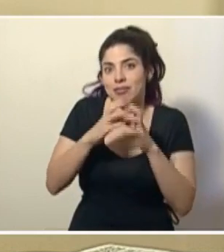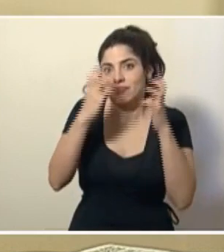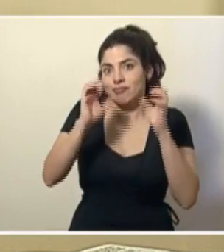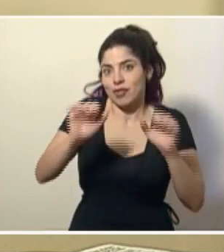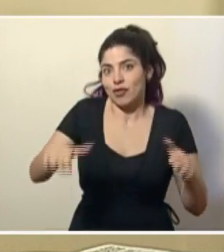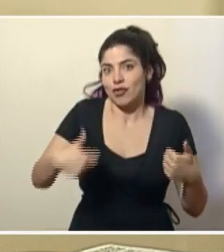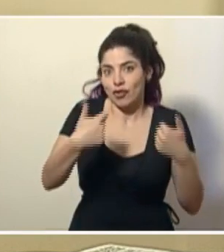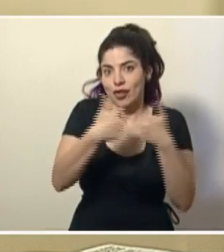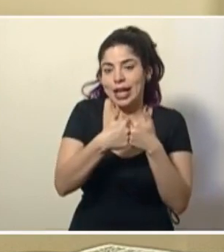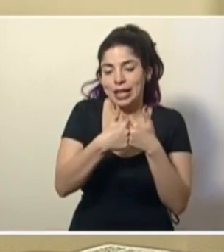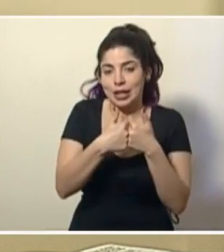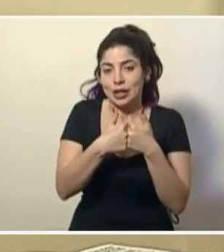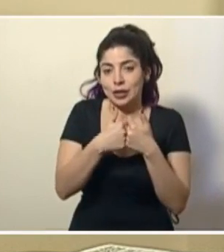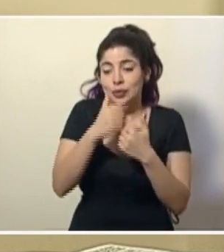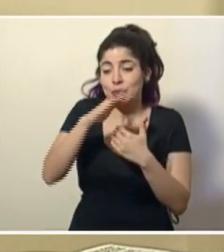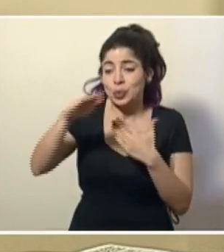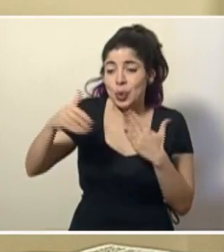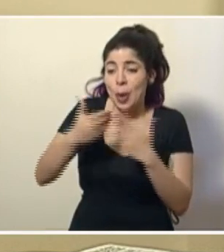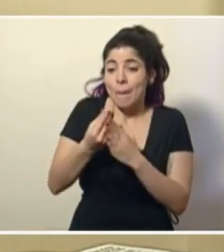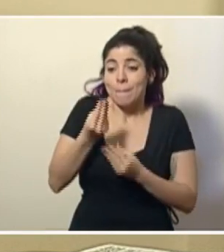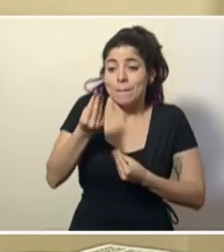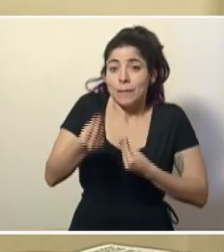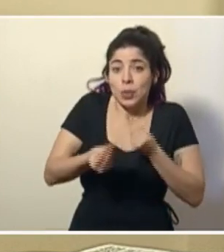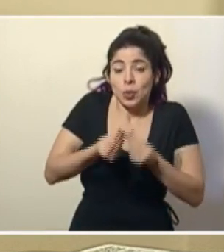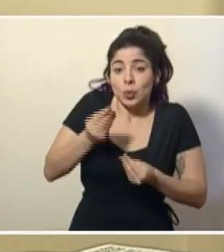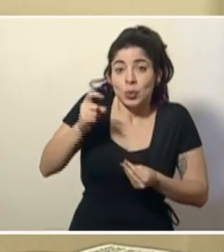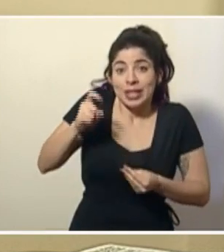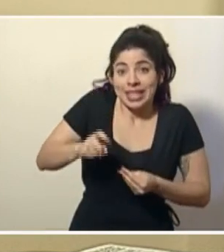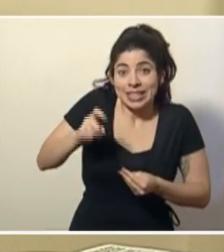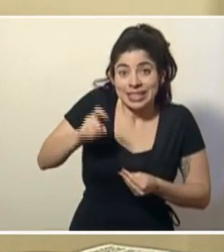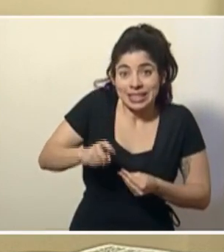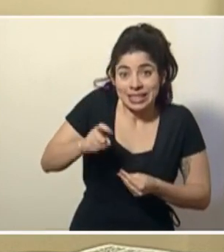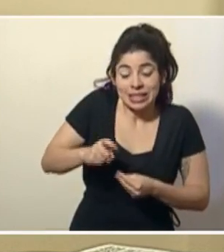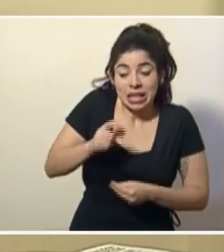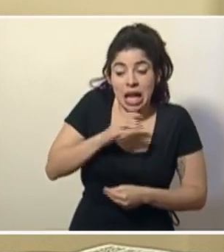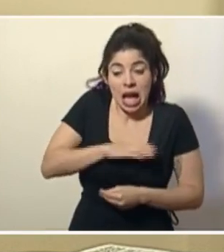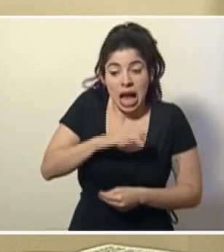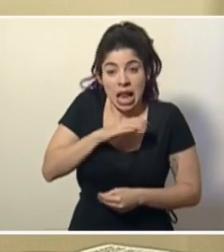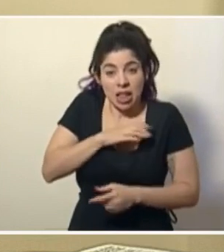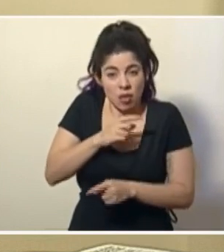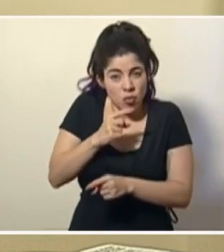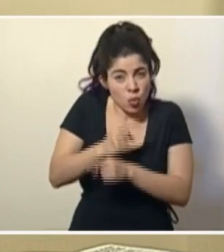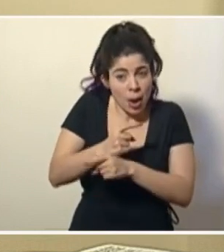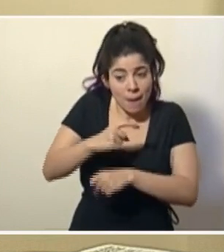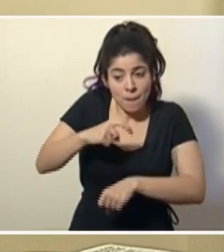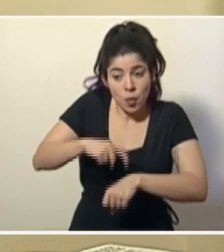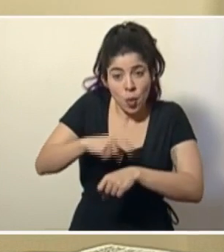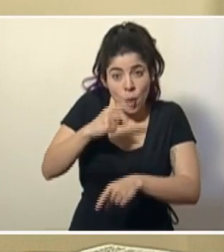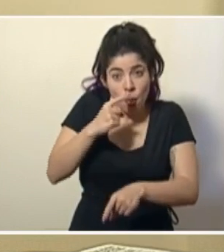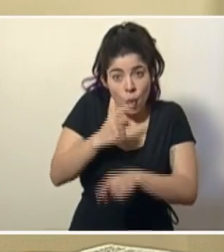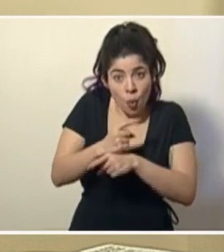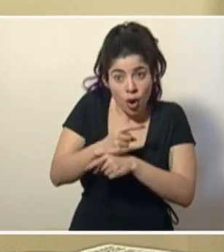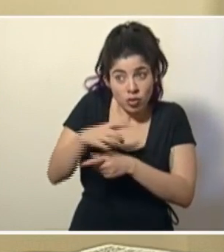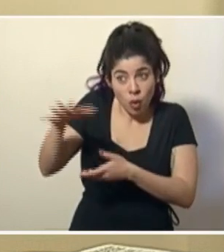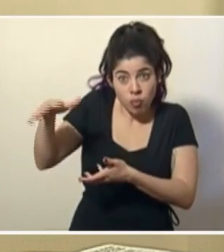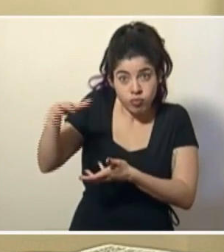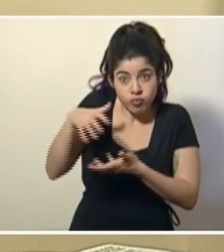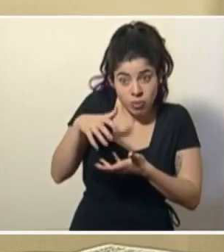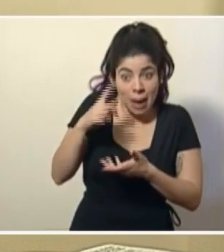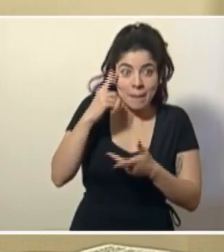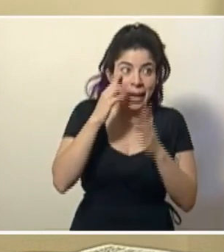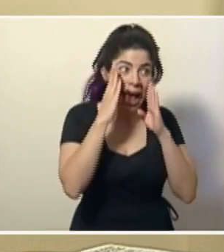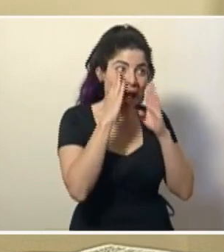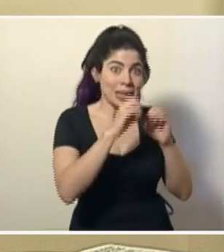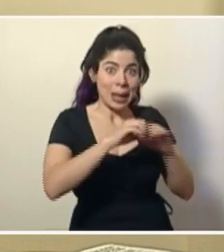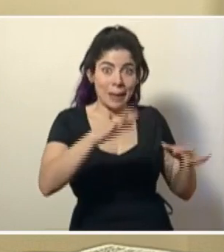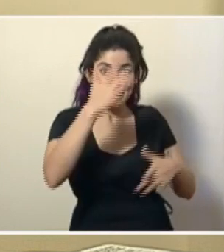reto de lograr todos los productos que se ocupan en la calidad correcta, en el momento correcto, en medio de una